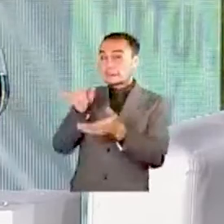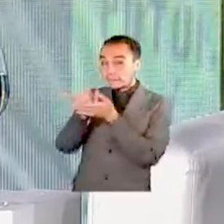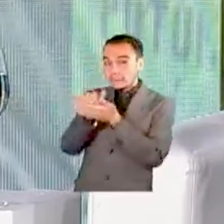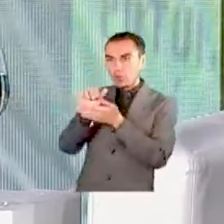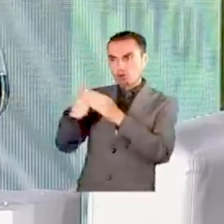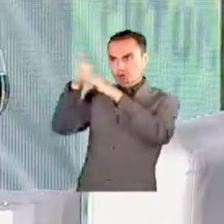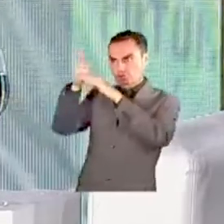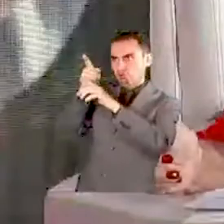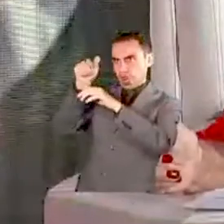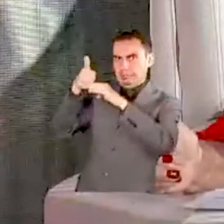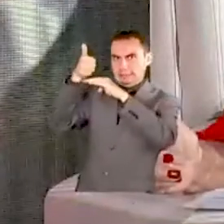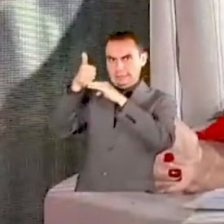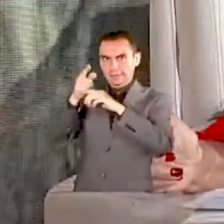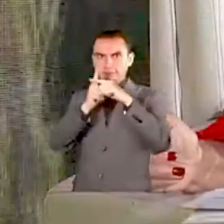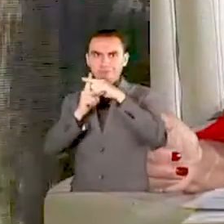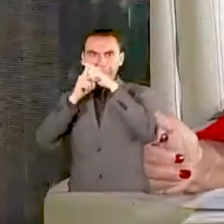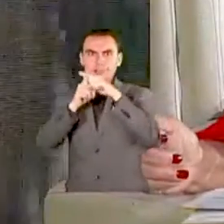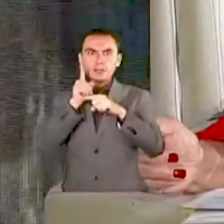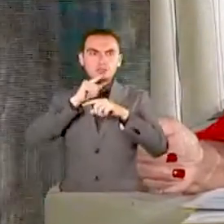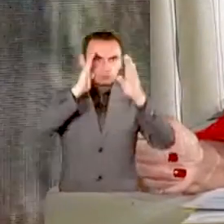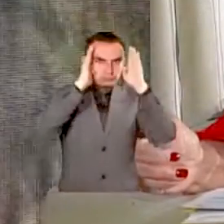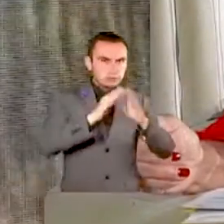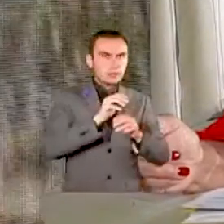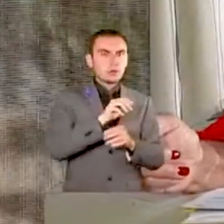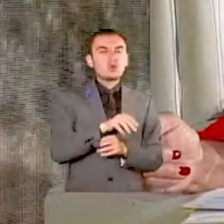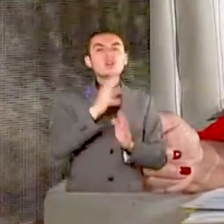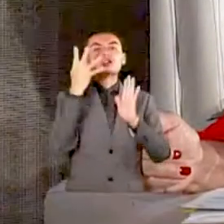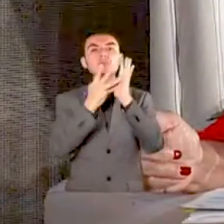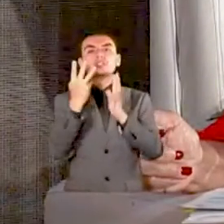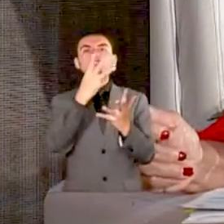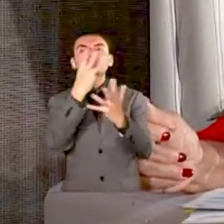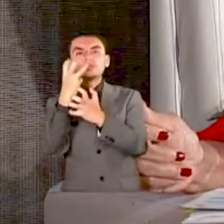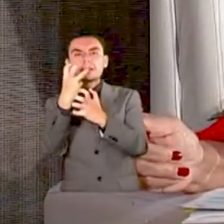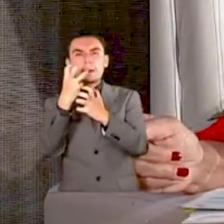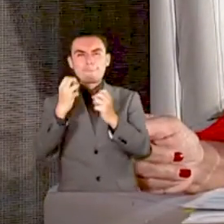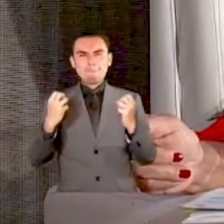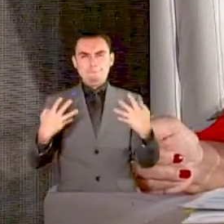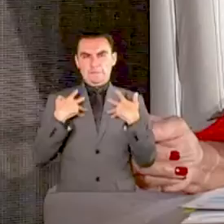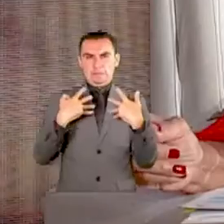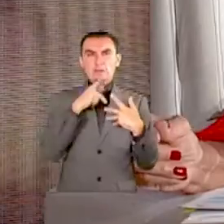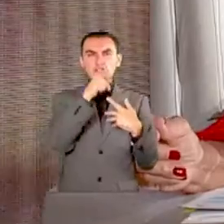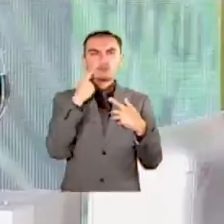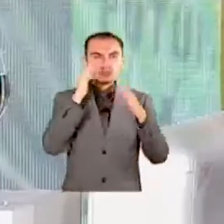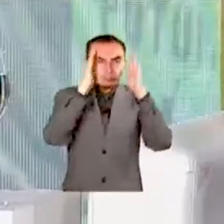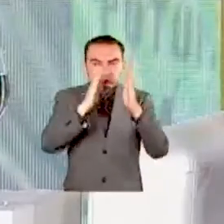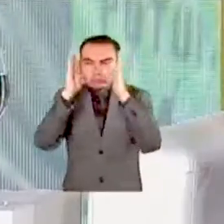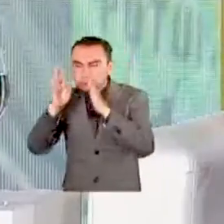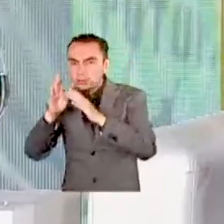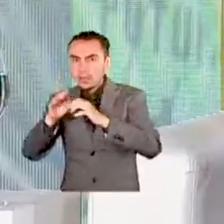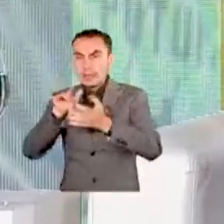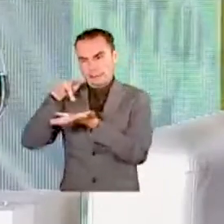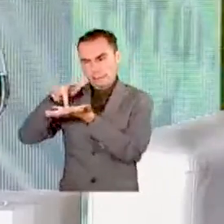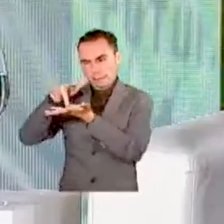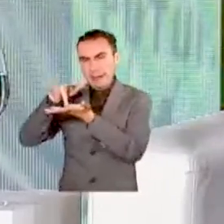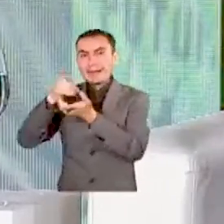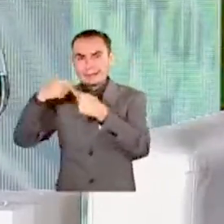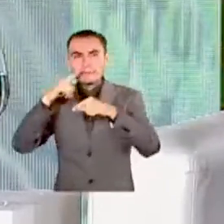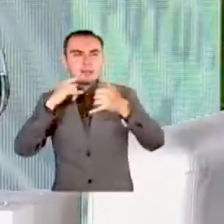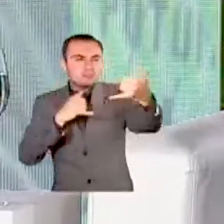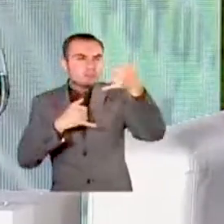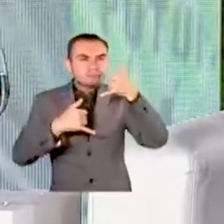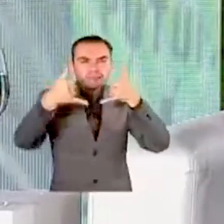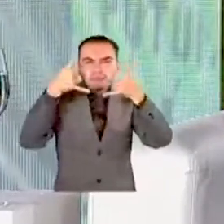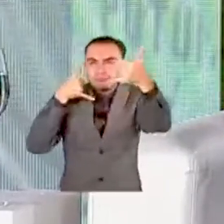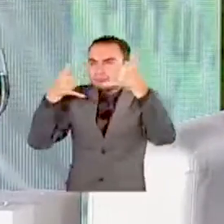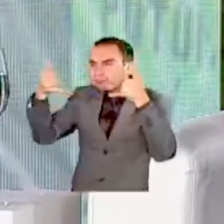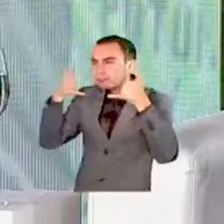atendido 4.800 víctimas del conflicto. Lo hemos hecho en manera presencial y también en forma telefónica. Pero además